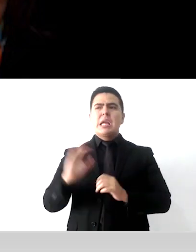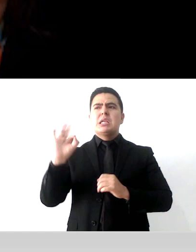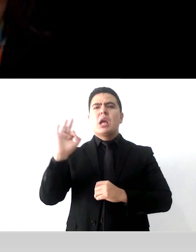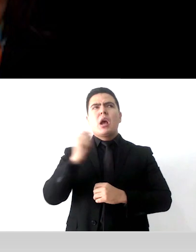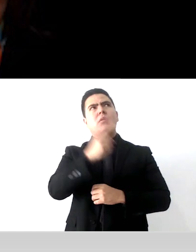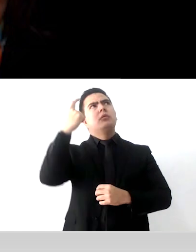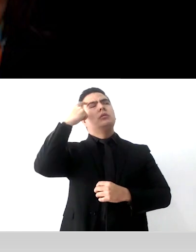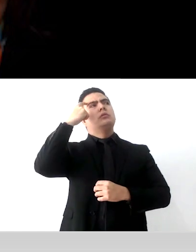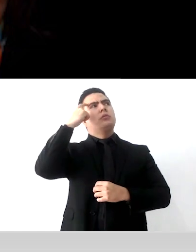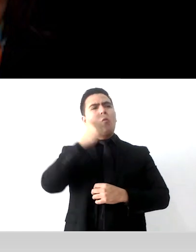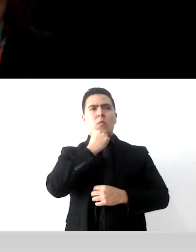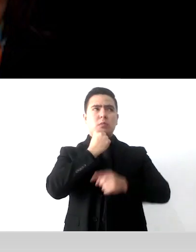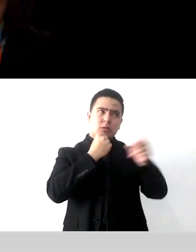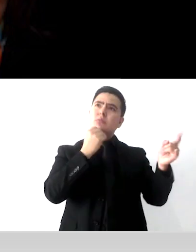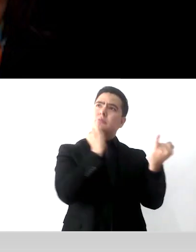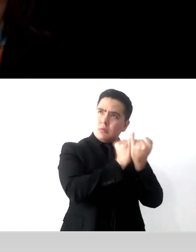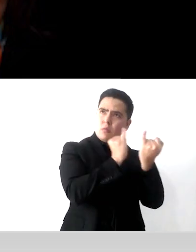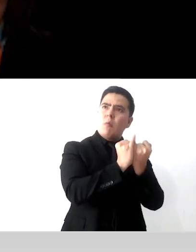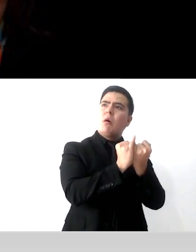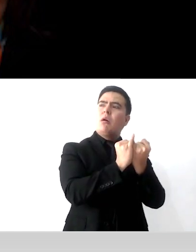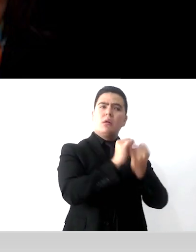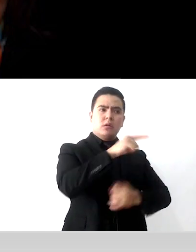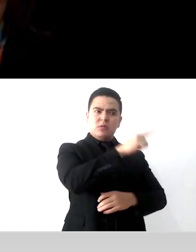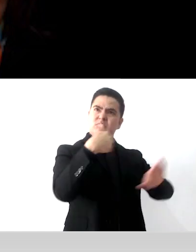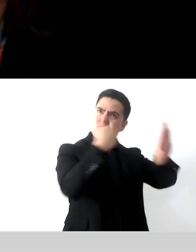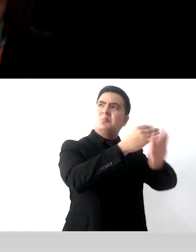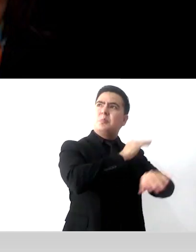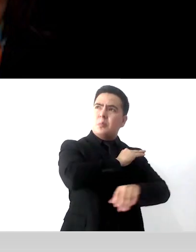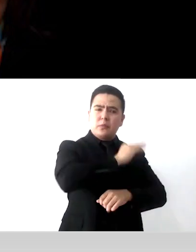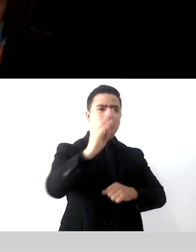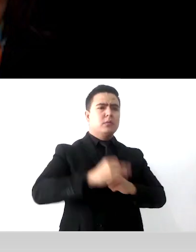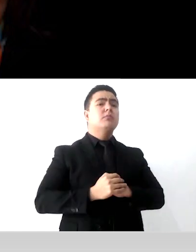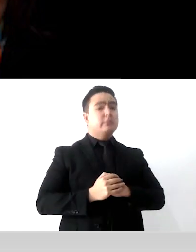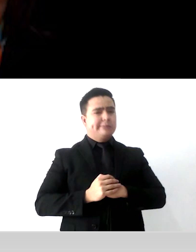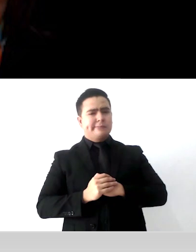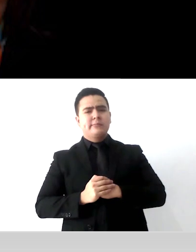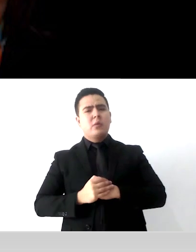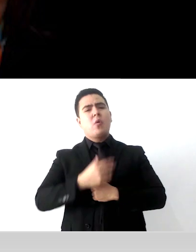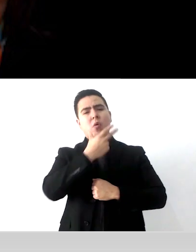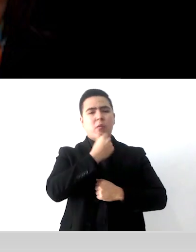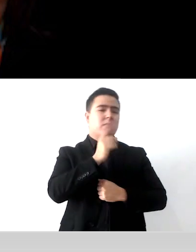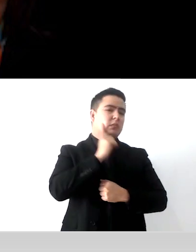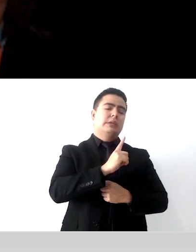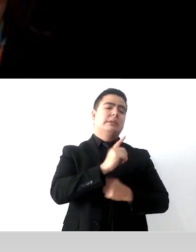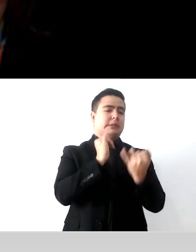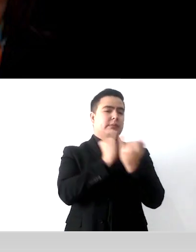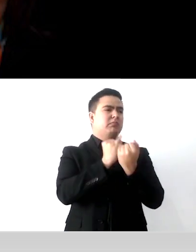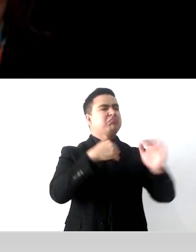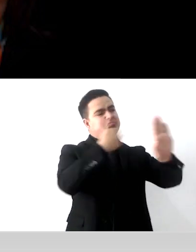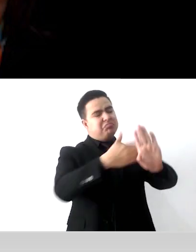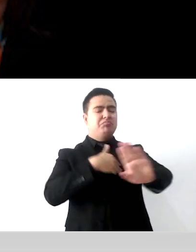Sí, claro, puede haber violencia también genérica contra hombres y mujeres, pero aquí es el